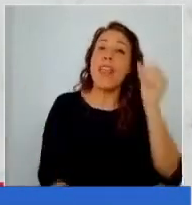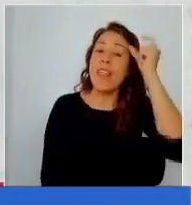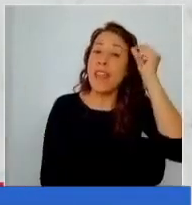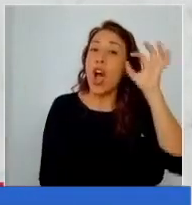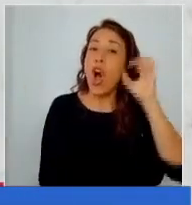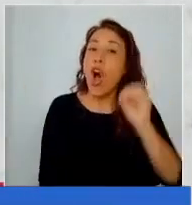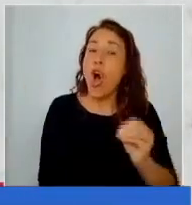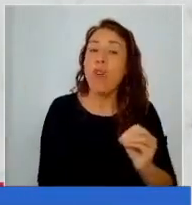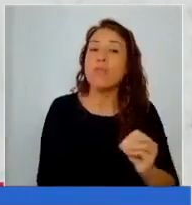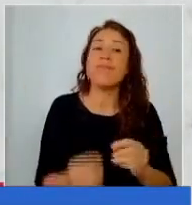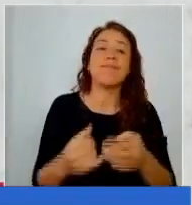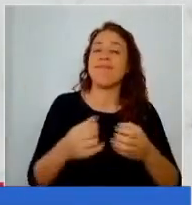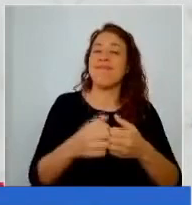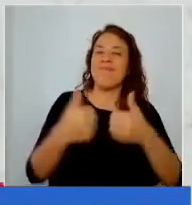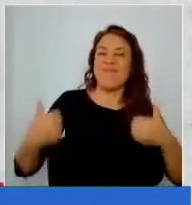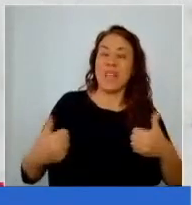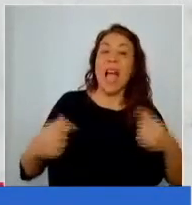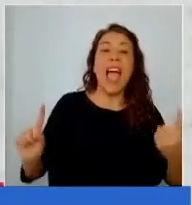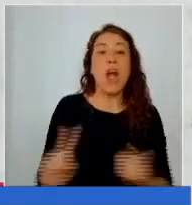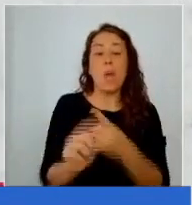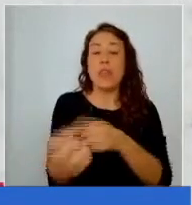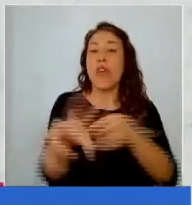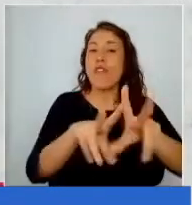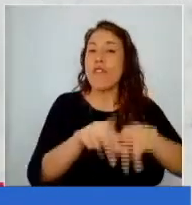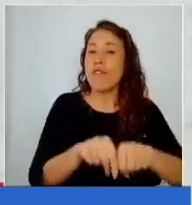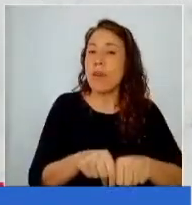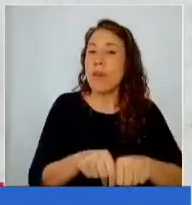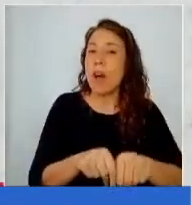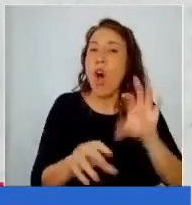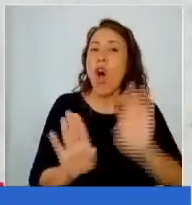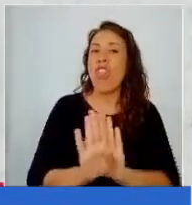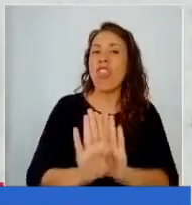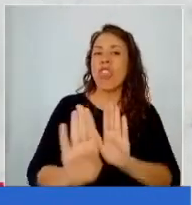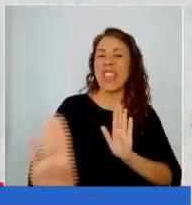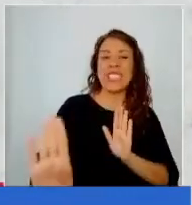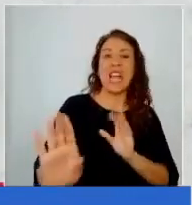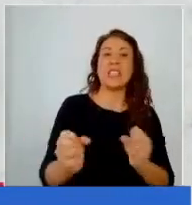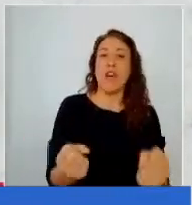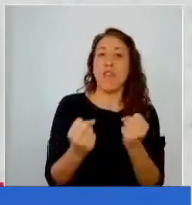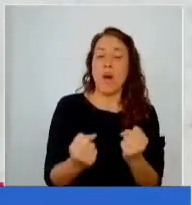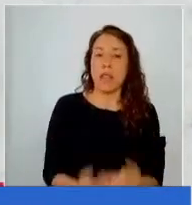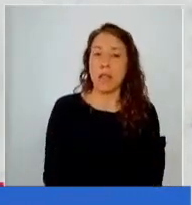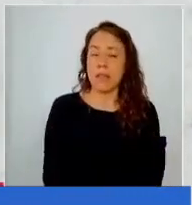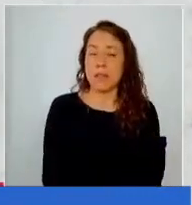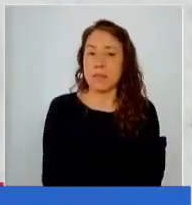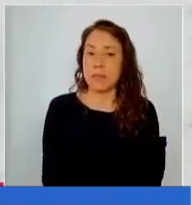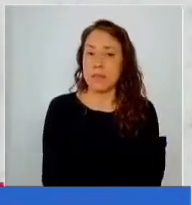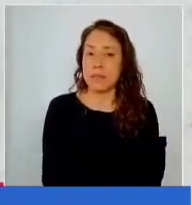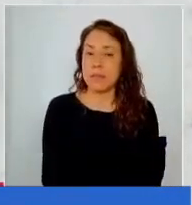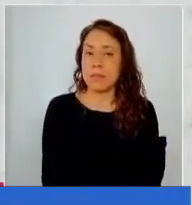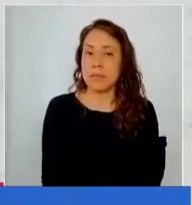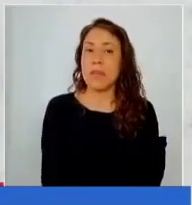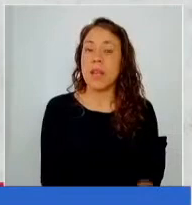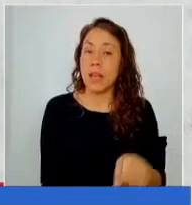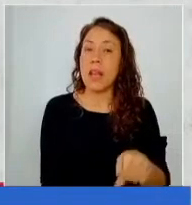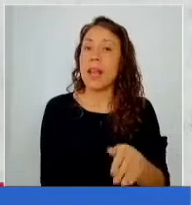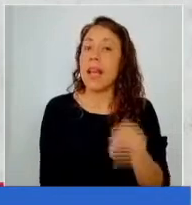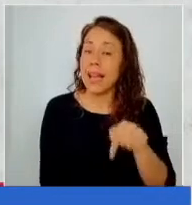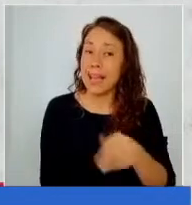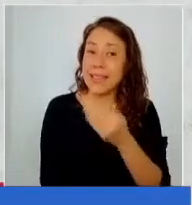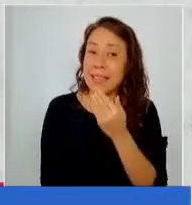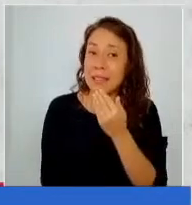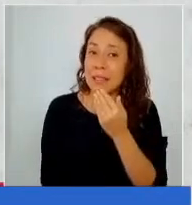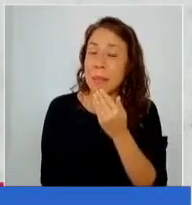de encuentro Familiar o distancia bimbal por lo que de esta aquí lugar y también con humildad